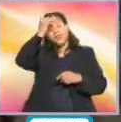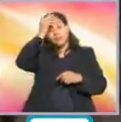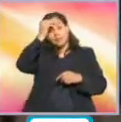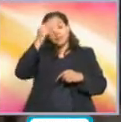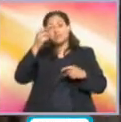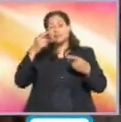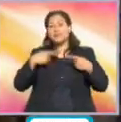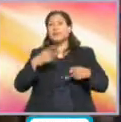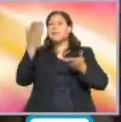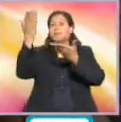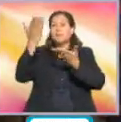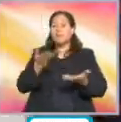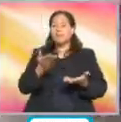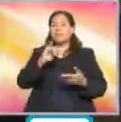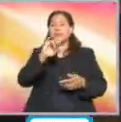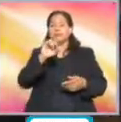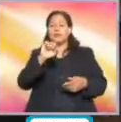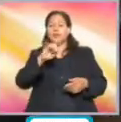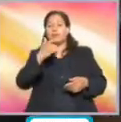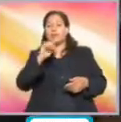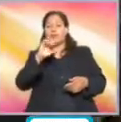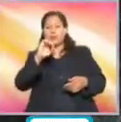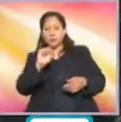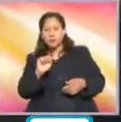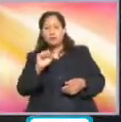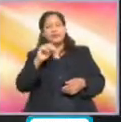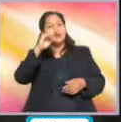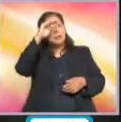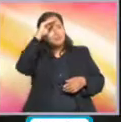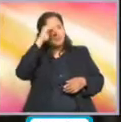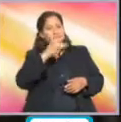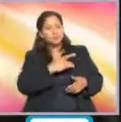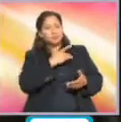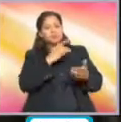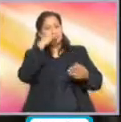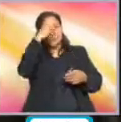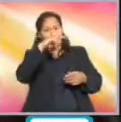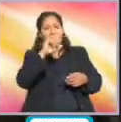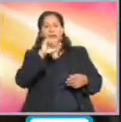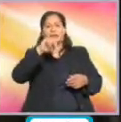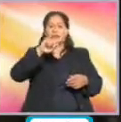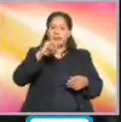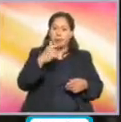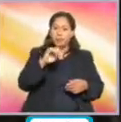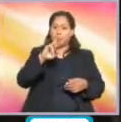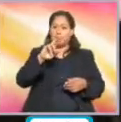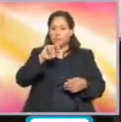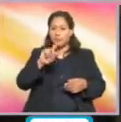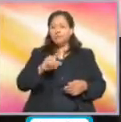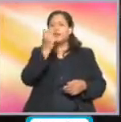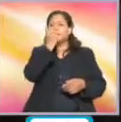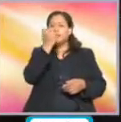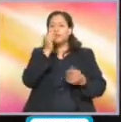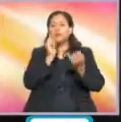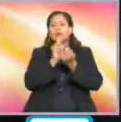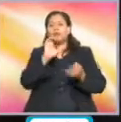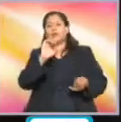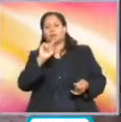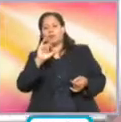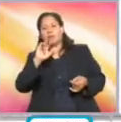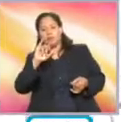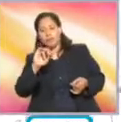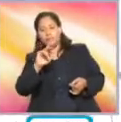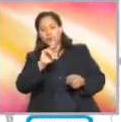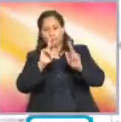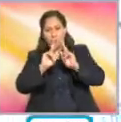gente que vino de allá, de don José Gaos, que comenzó a pensar en los mexicanos, con Santiago Ramírez, que era su alumno, y Octavio. Bueno,